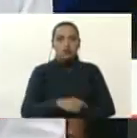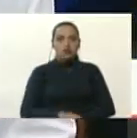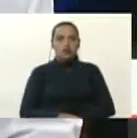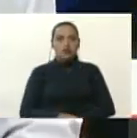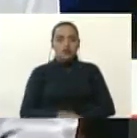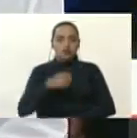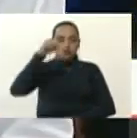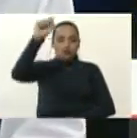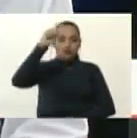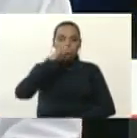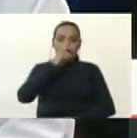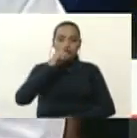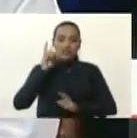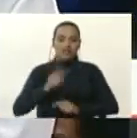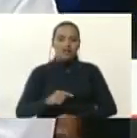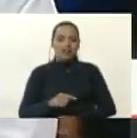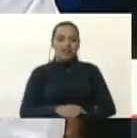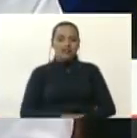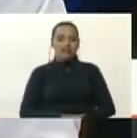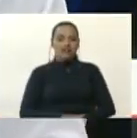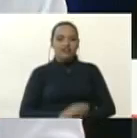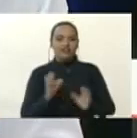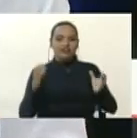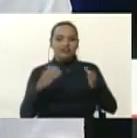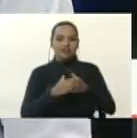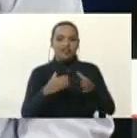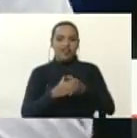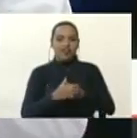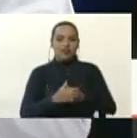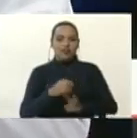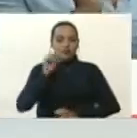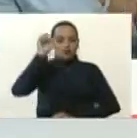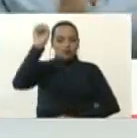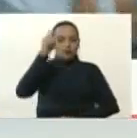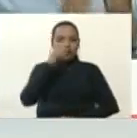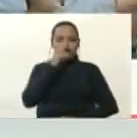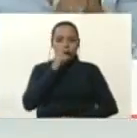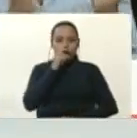también. Del equipo de los superbigotes.